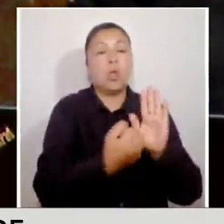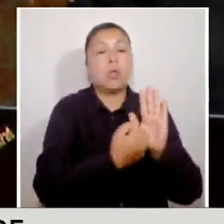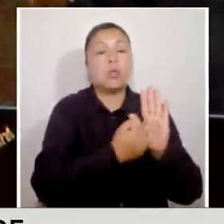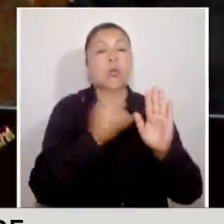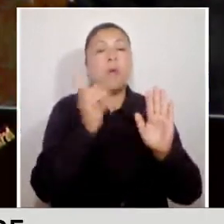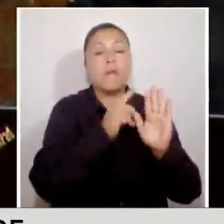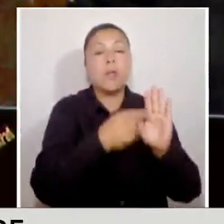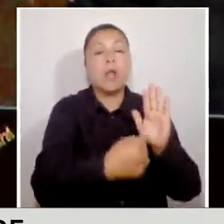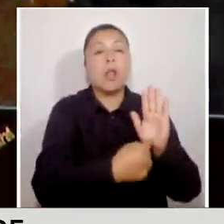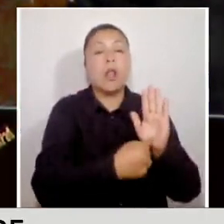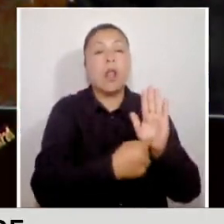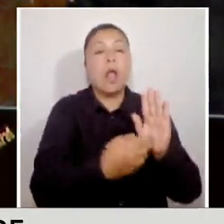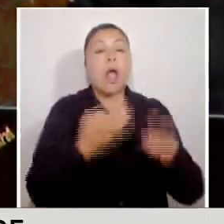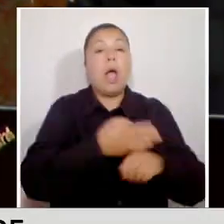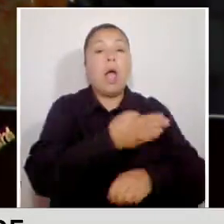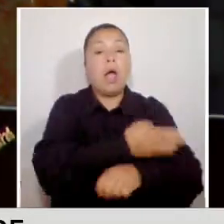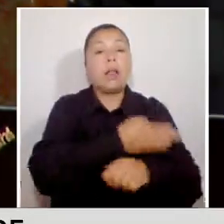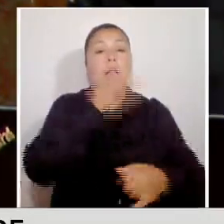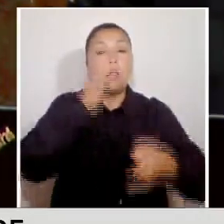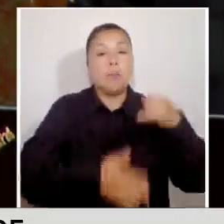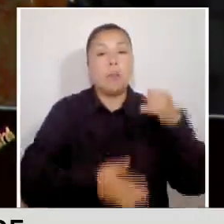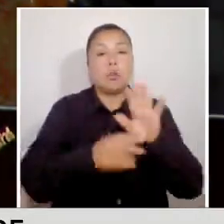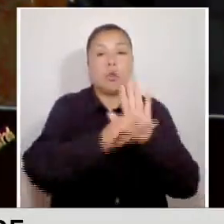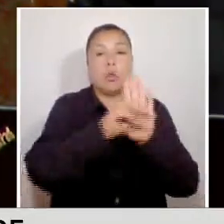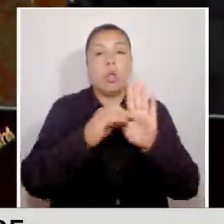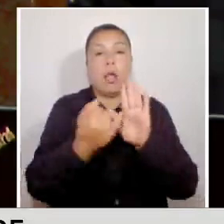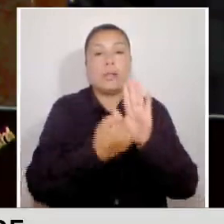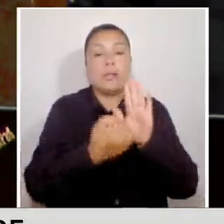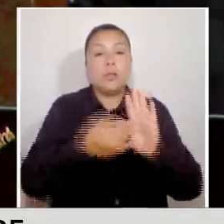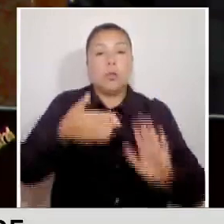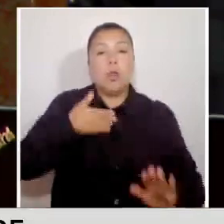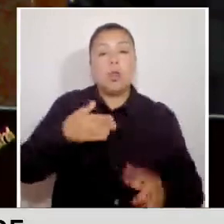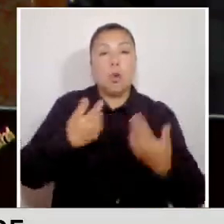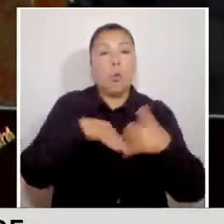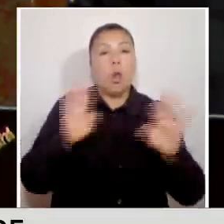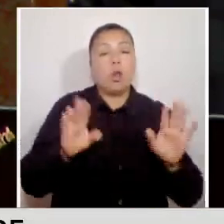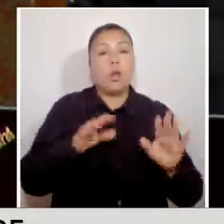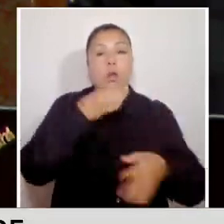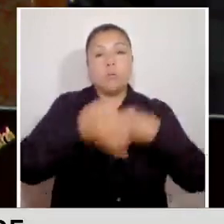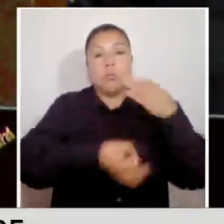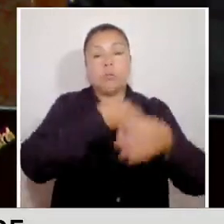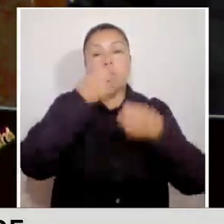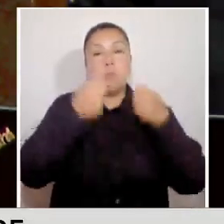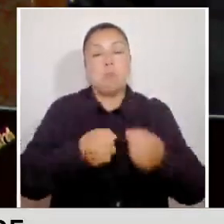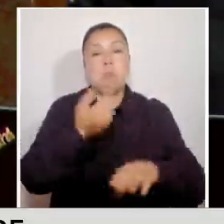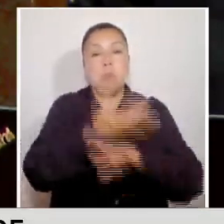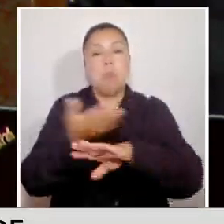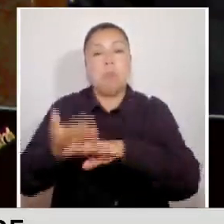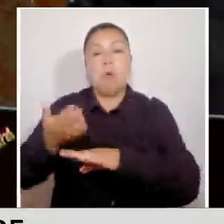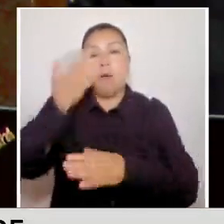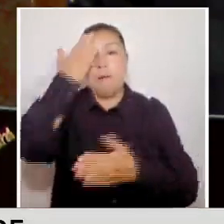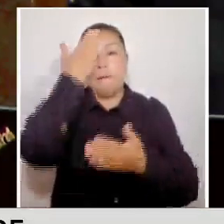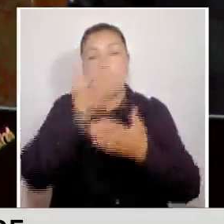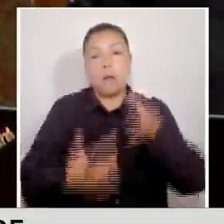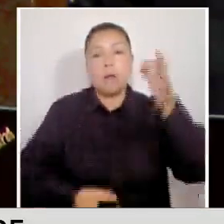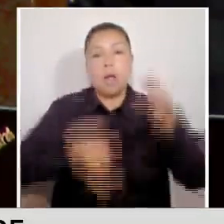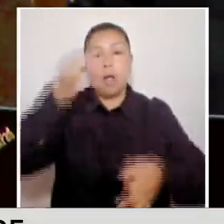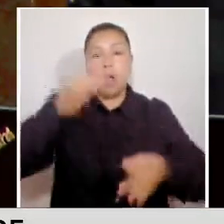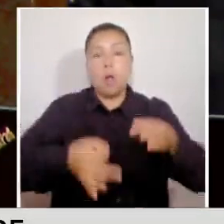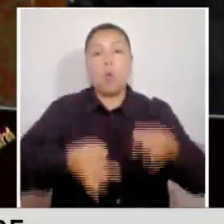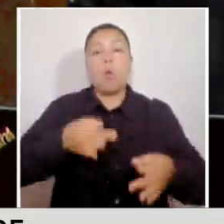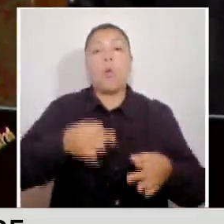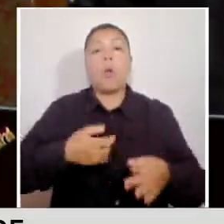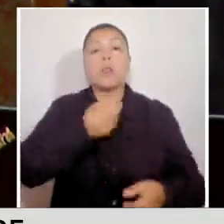del de vencido el plazo indicado en el inciso anterior cualquiera de los intervinientes podrá solicitar ante el juez de garantía que se